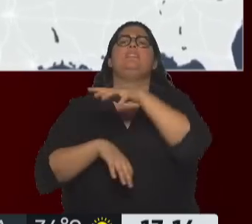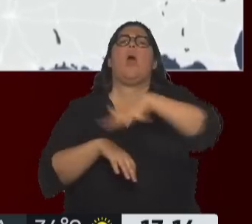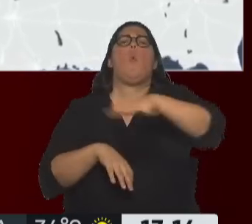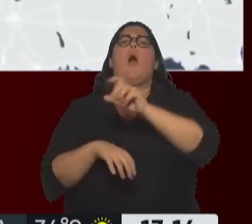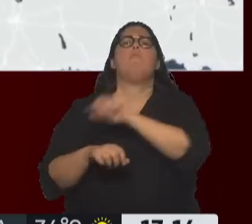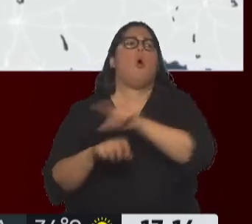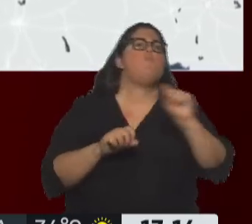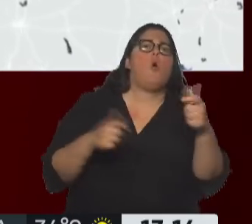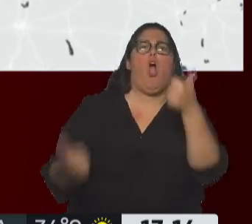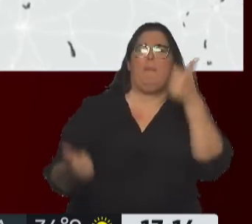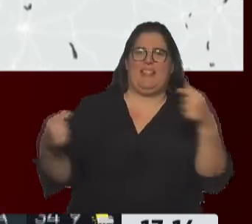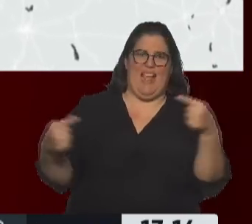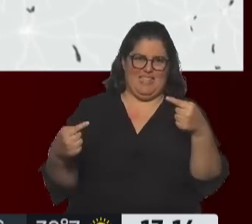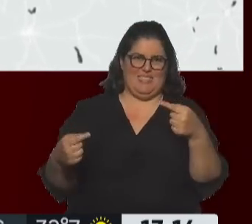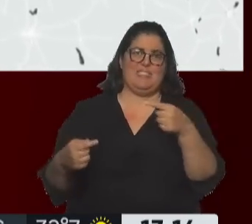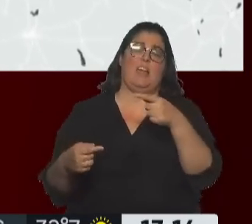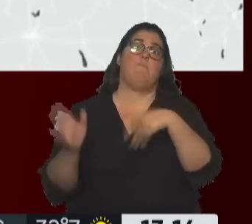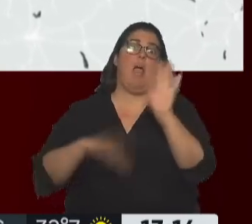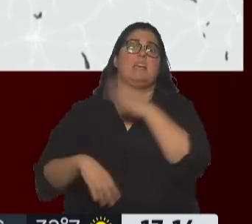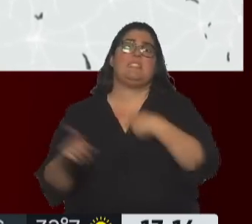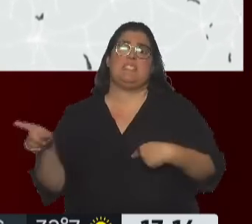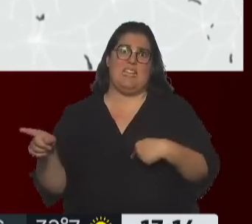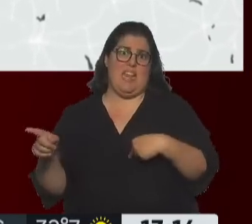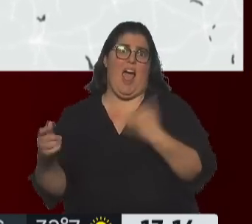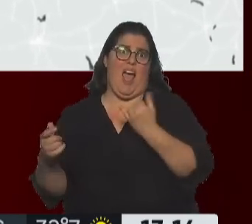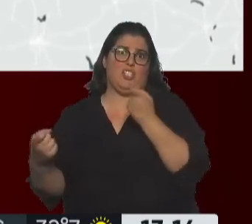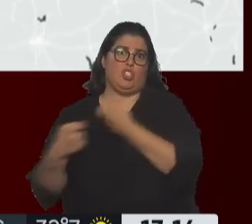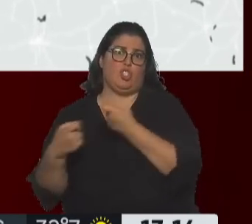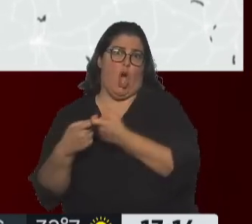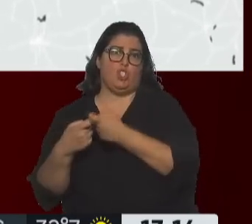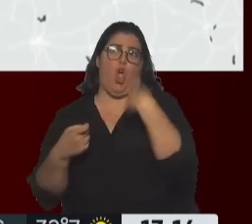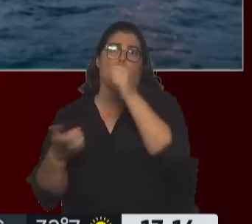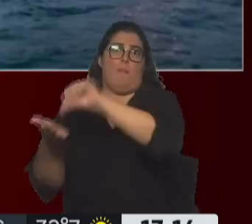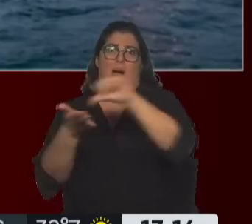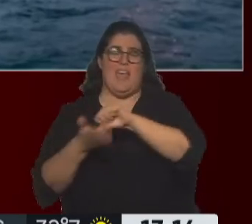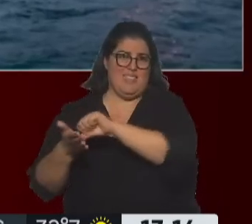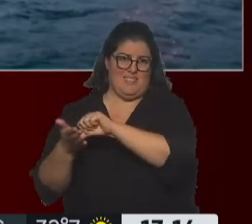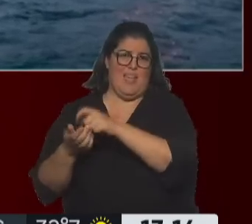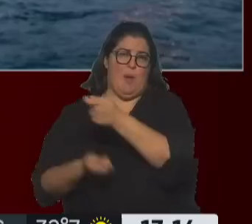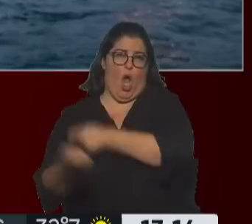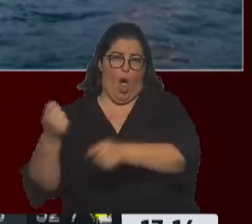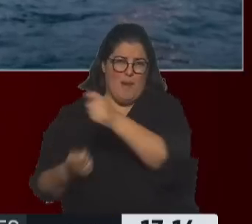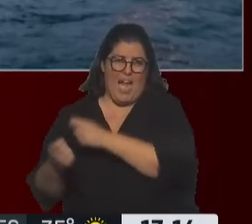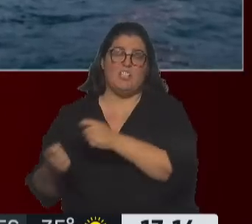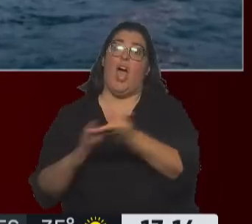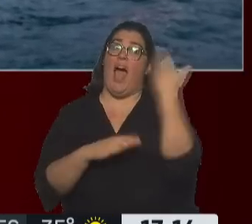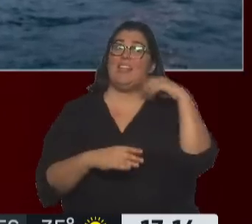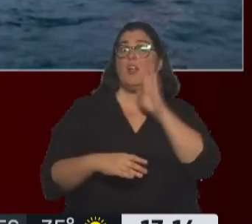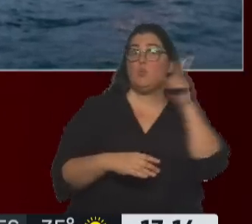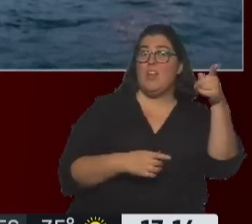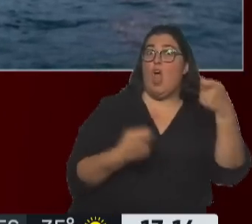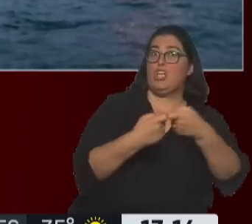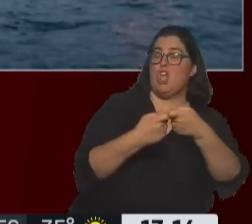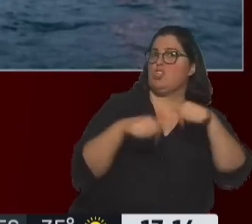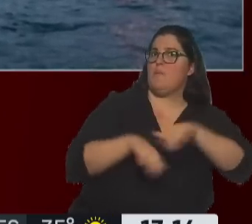todo teniendo en cuenta que China pasa a ser el socio comercial de muchos países en donde antes lo era Estados Unidos.